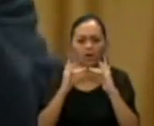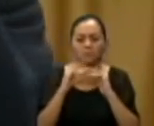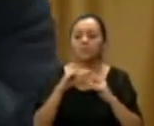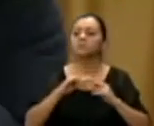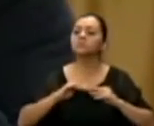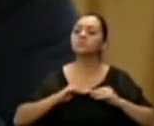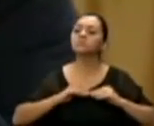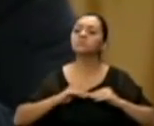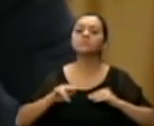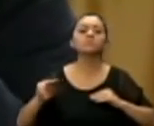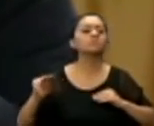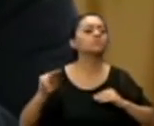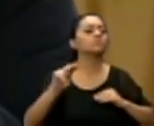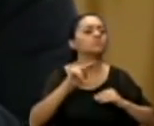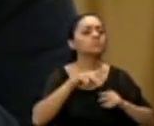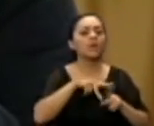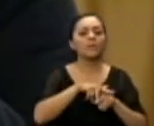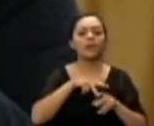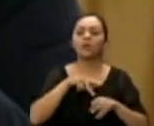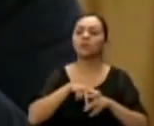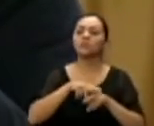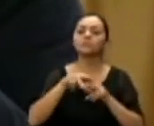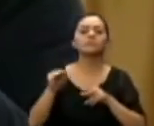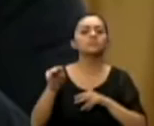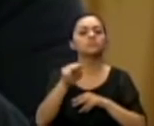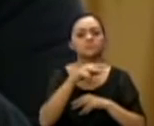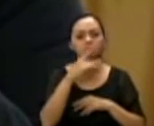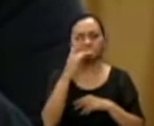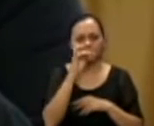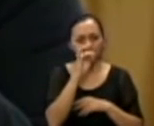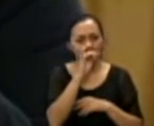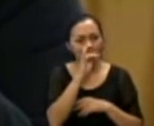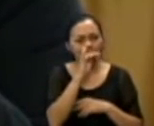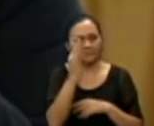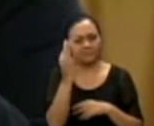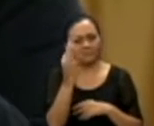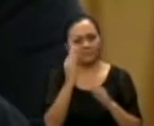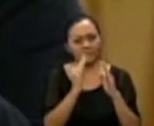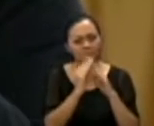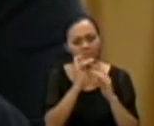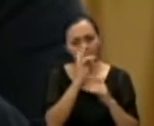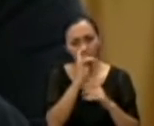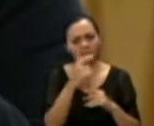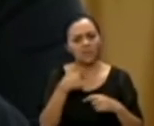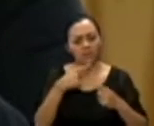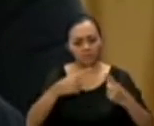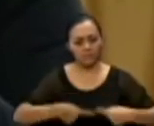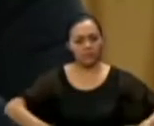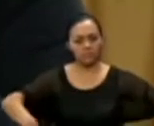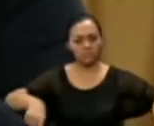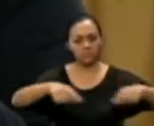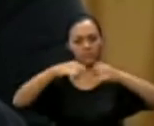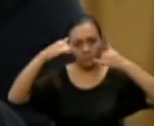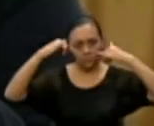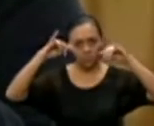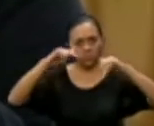a los caballos marchar tenía clase de toros